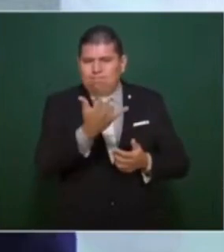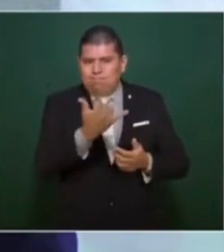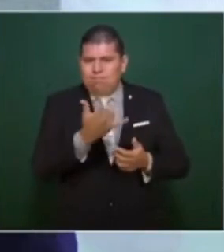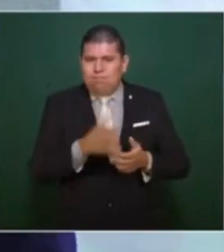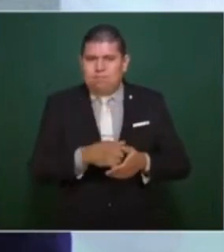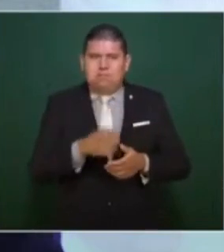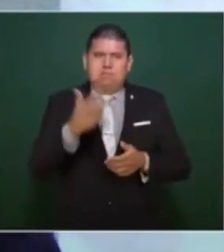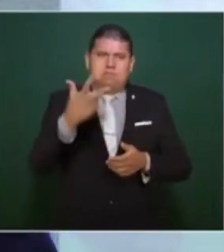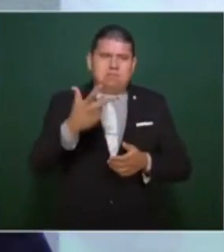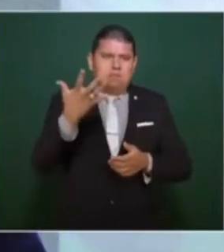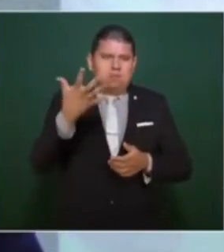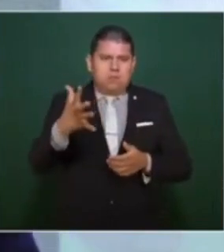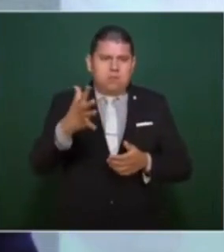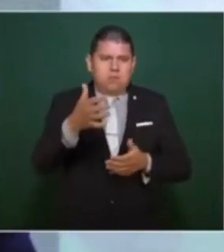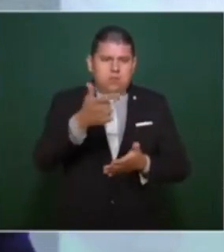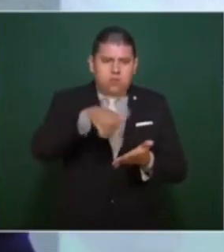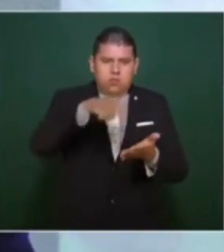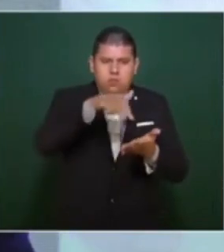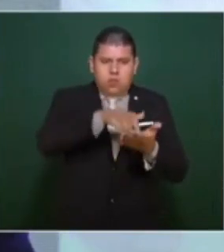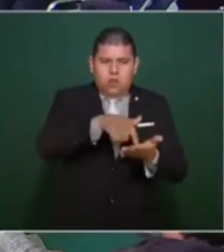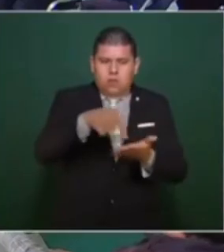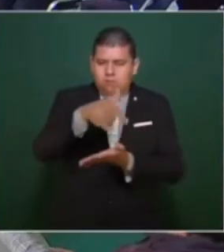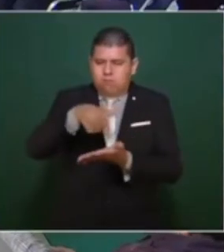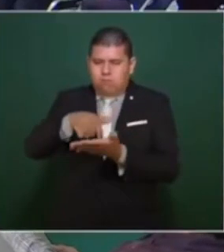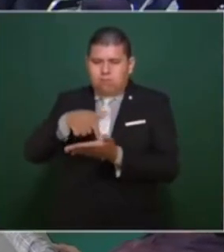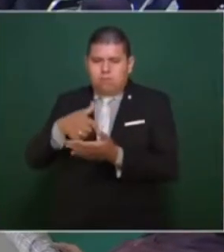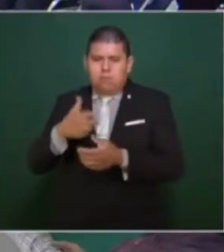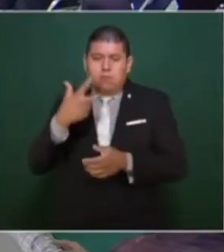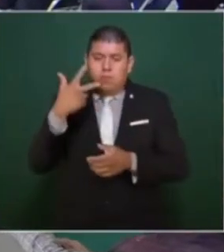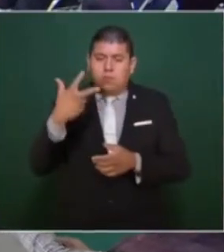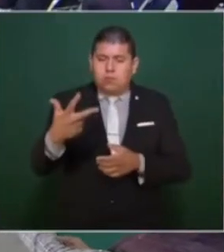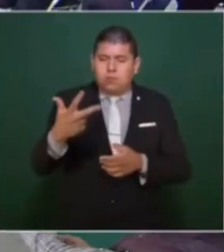8 o 10 reclusorios, 8,